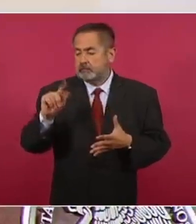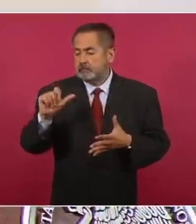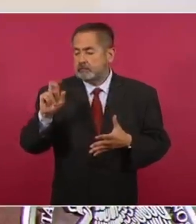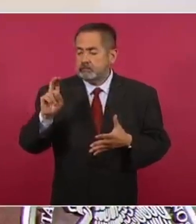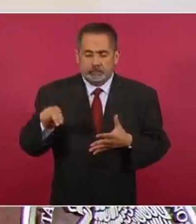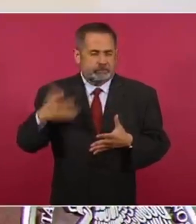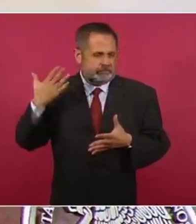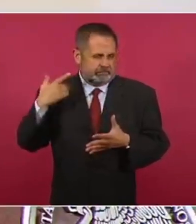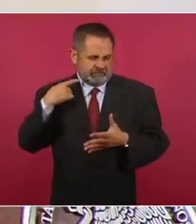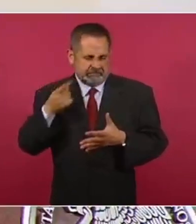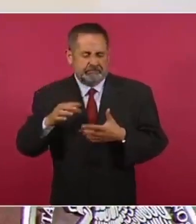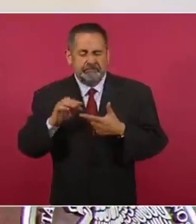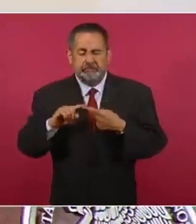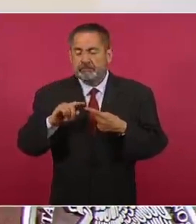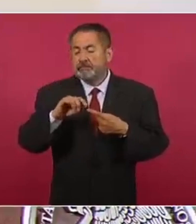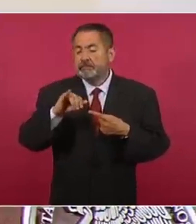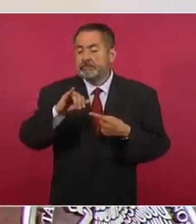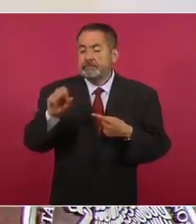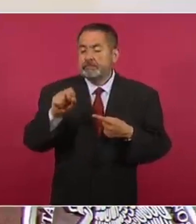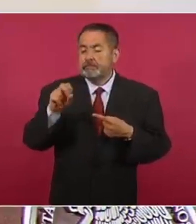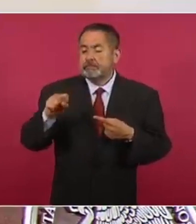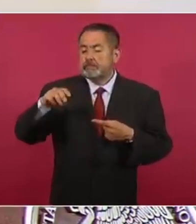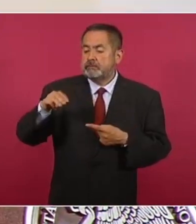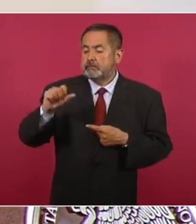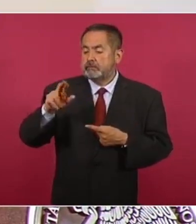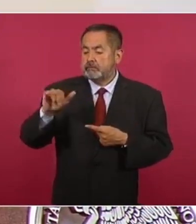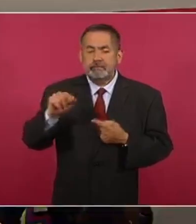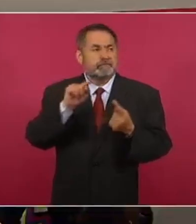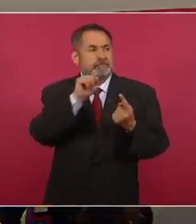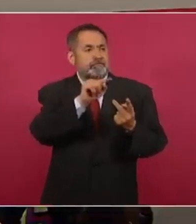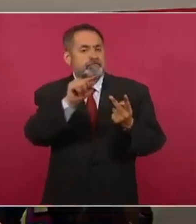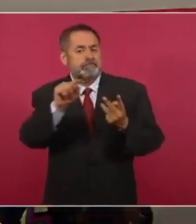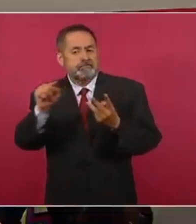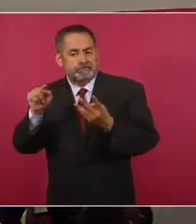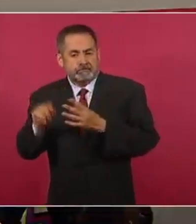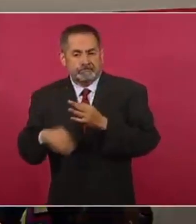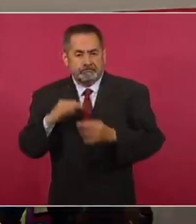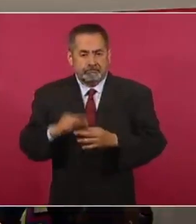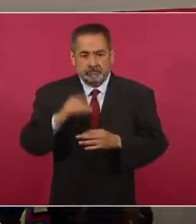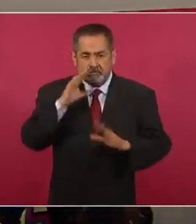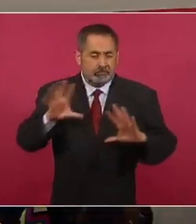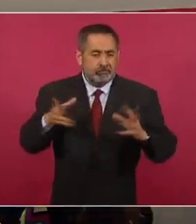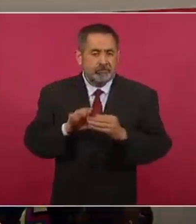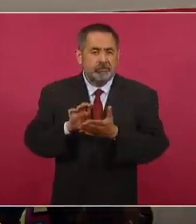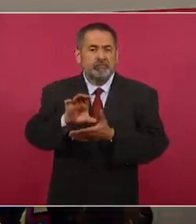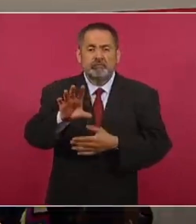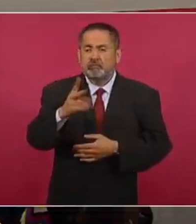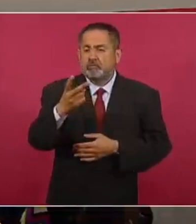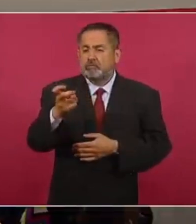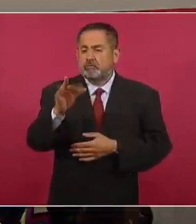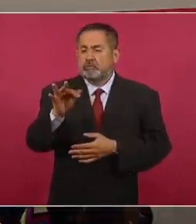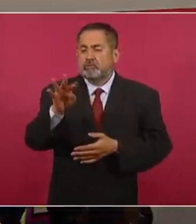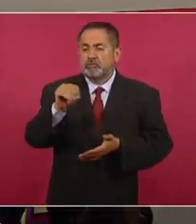comentado y el de jesús el de jesús maría y si podemos es una inversión de 249 mil pesos